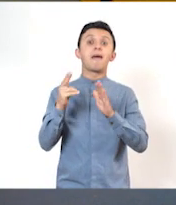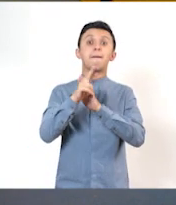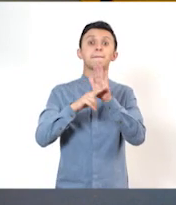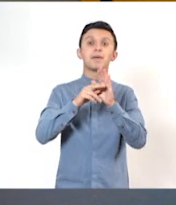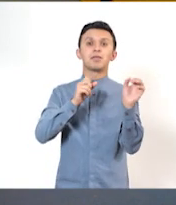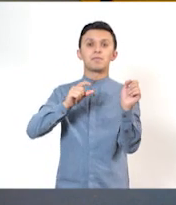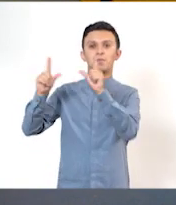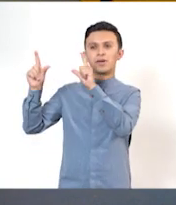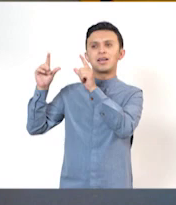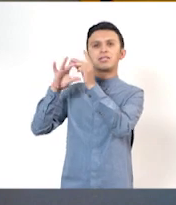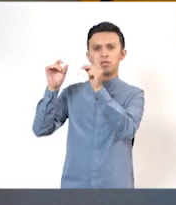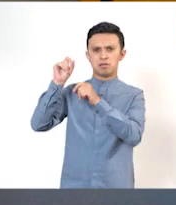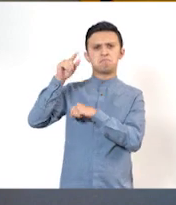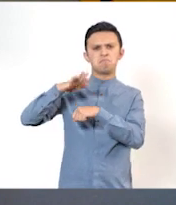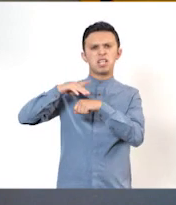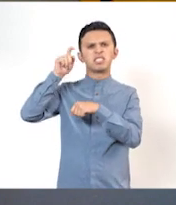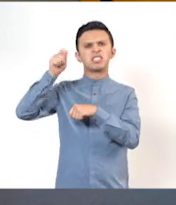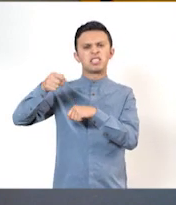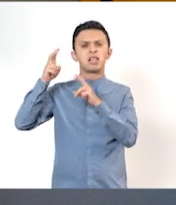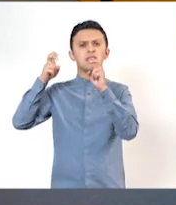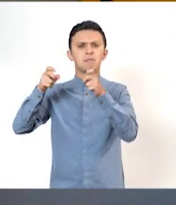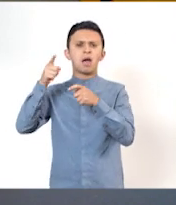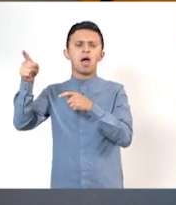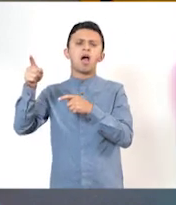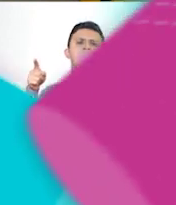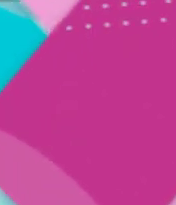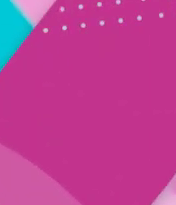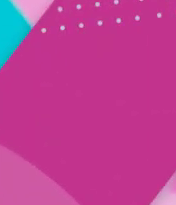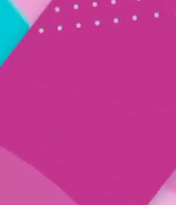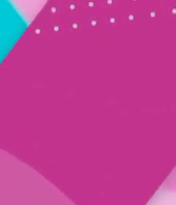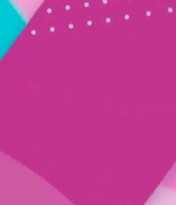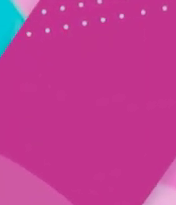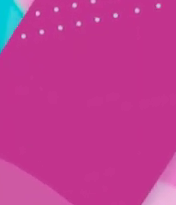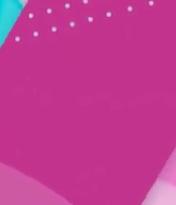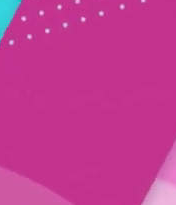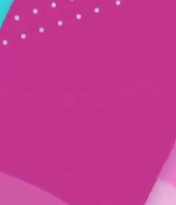este otro video para conocer más sobre la población afromexicana?